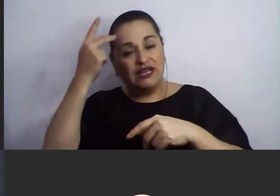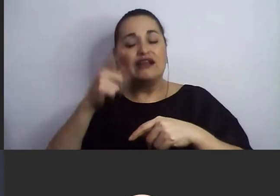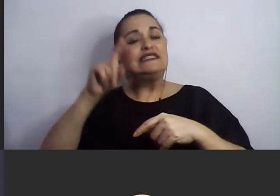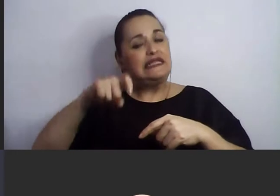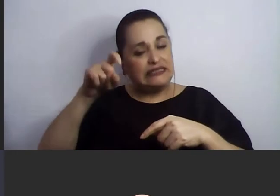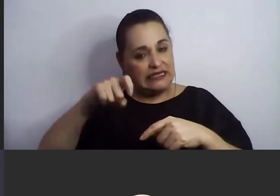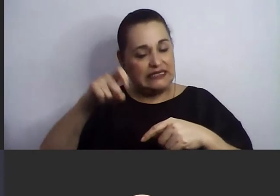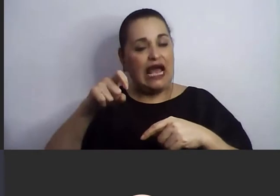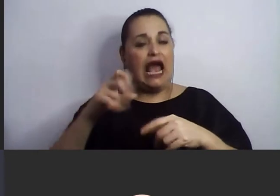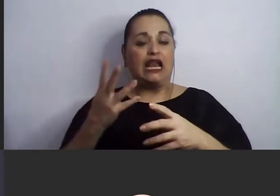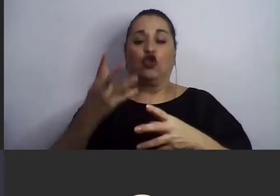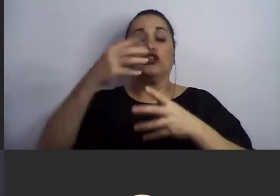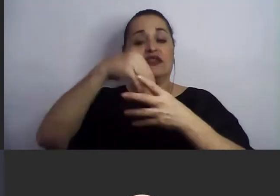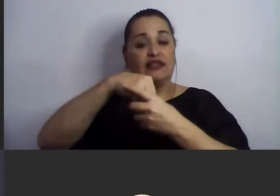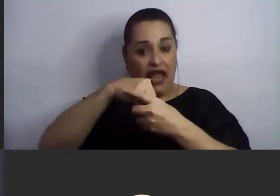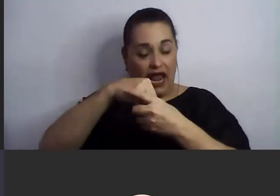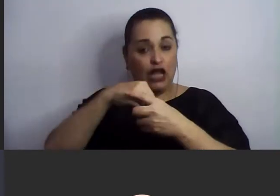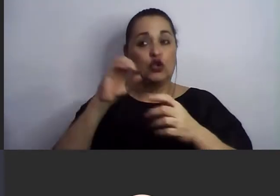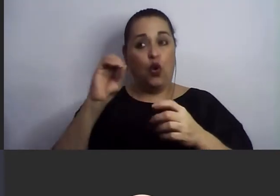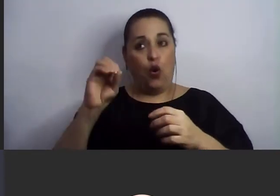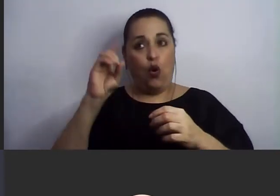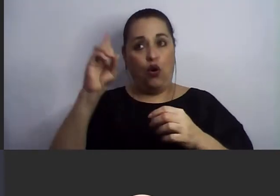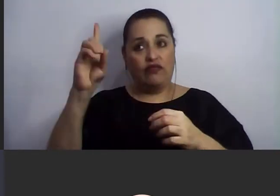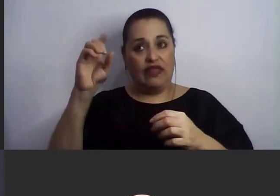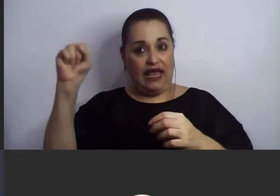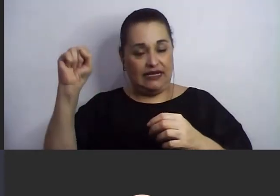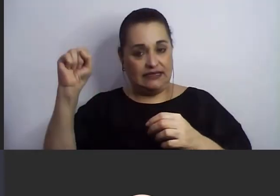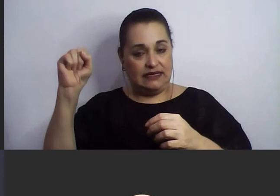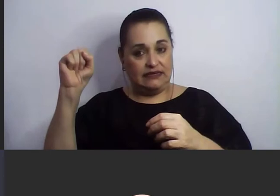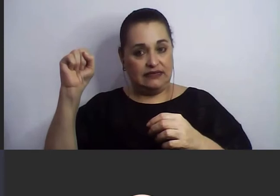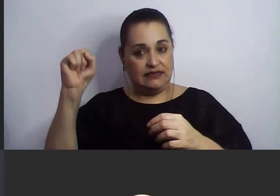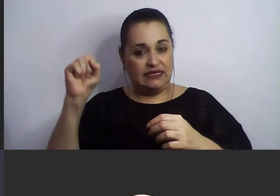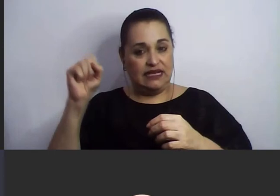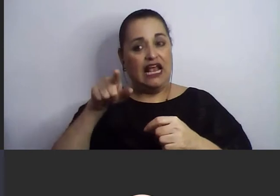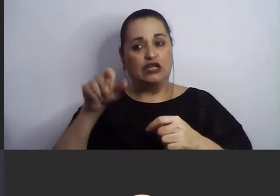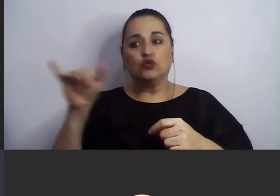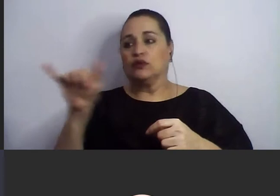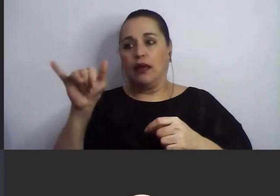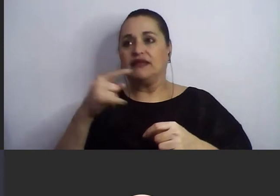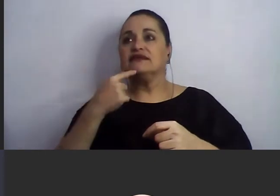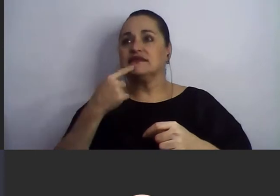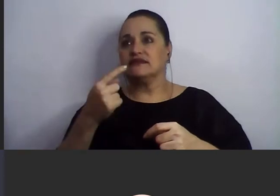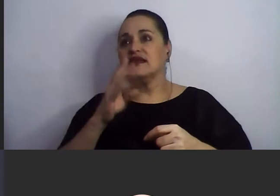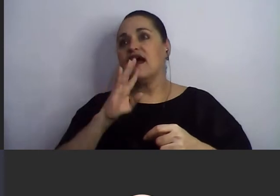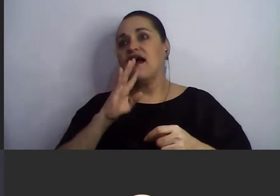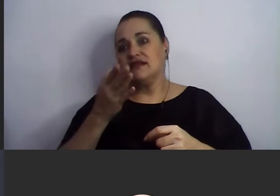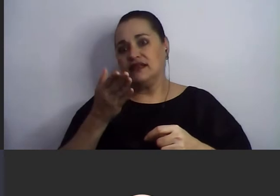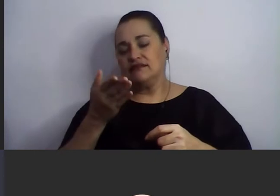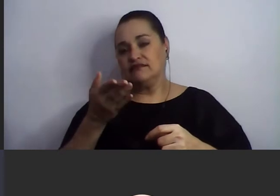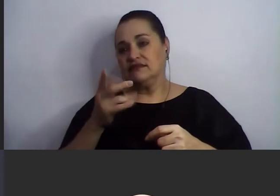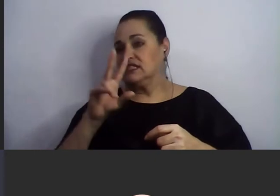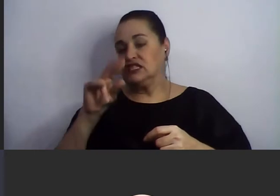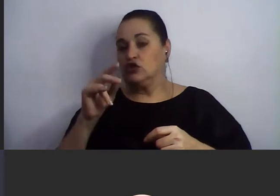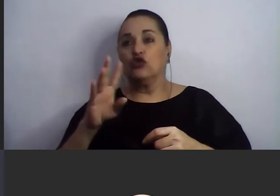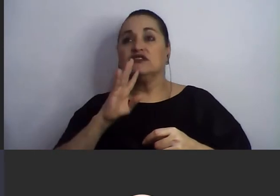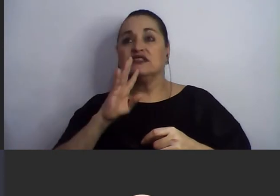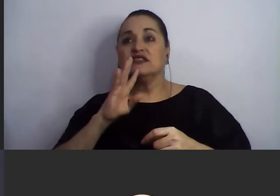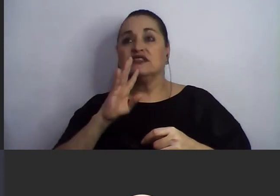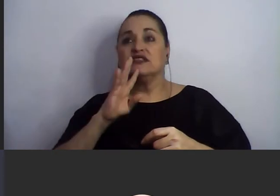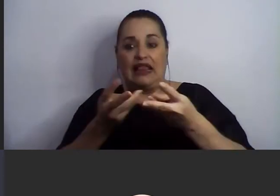que dentro de la implementación de los ODS esto también se toma en cuenta si no se toma en cuenta la